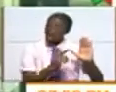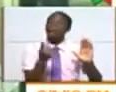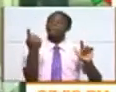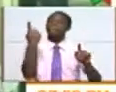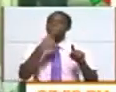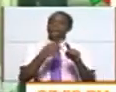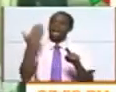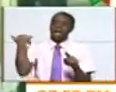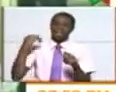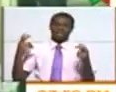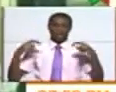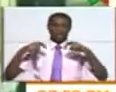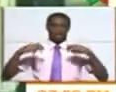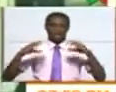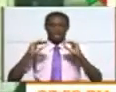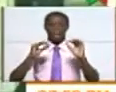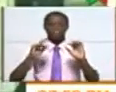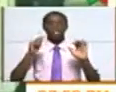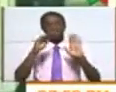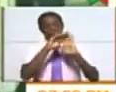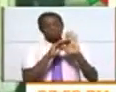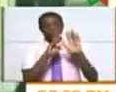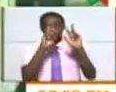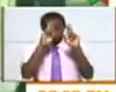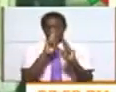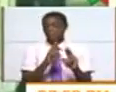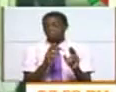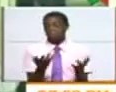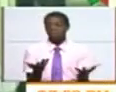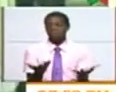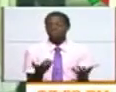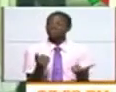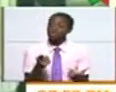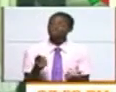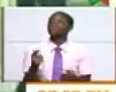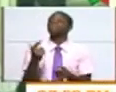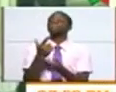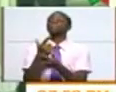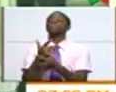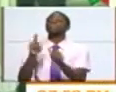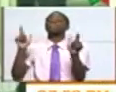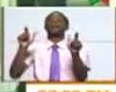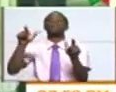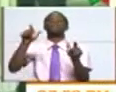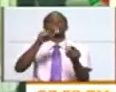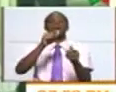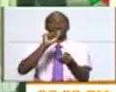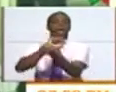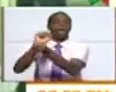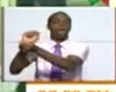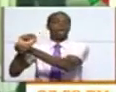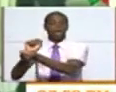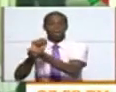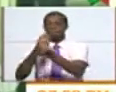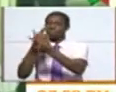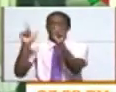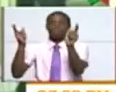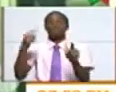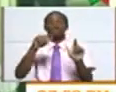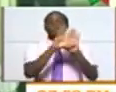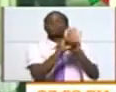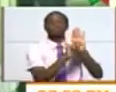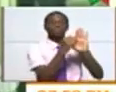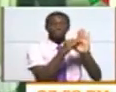año pasado. Simplemente, libertad para los presos políticos. Respetar la Constitución y el